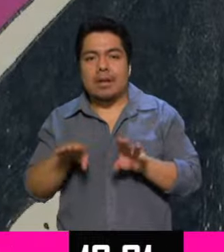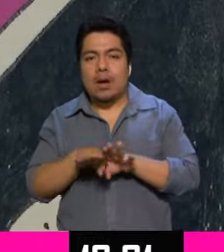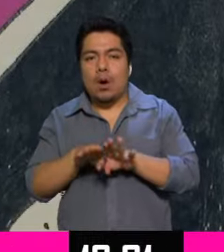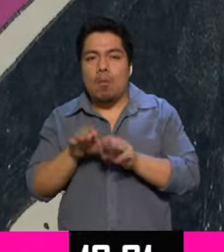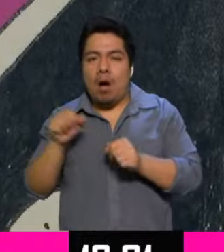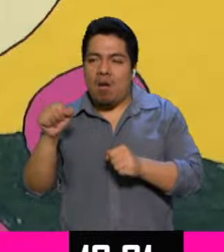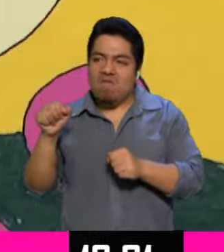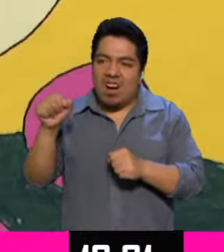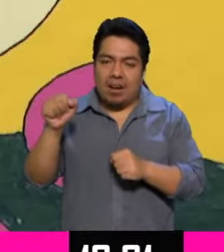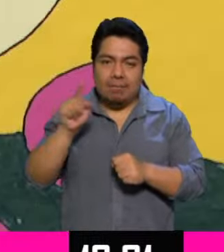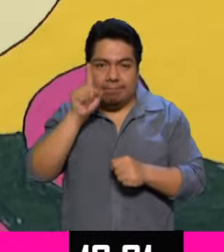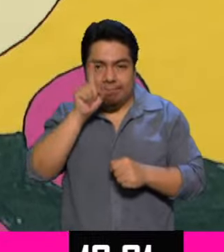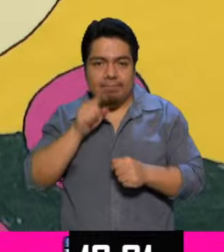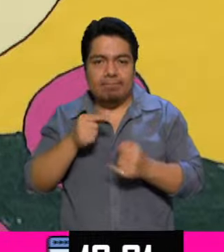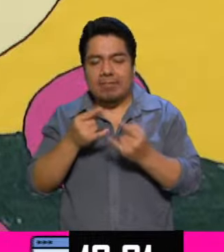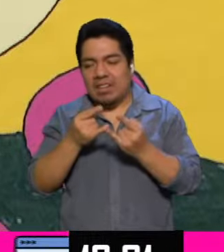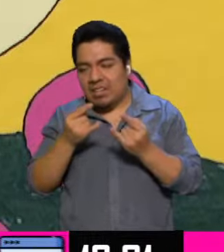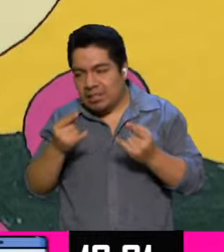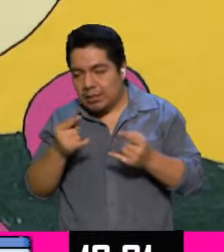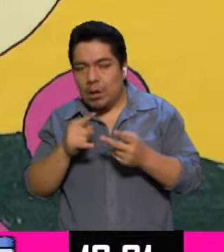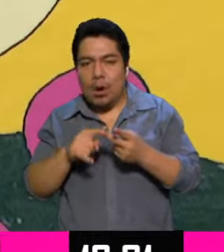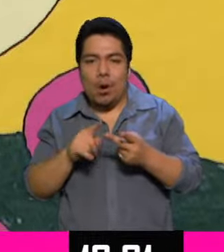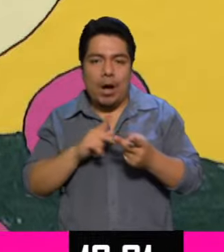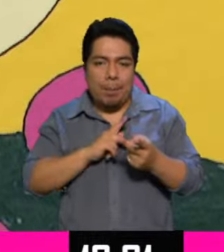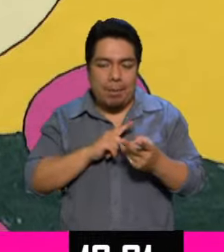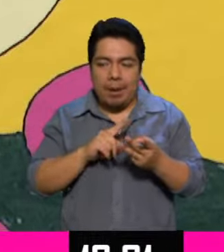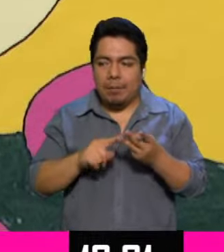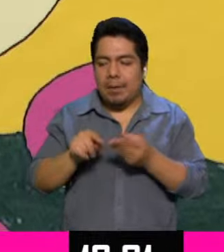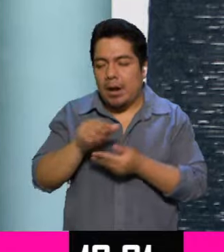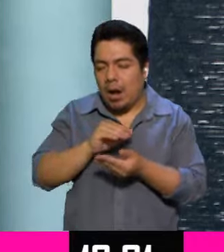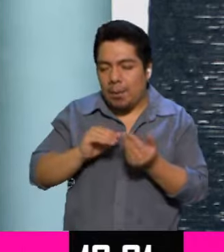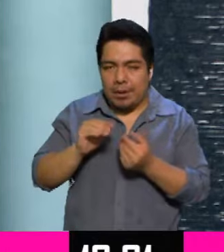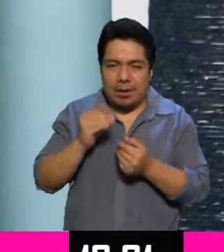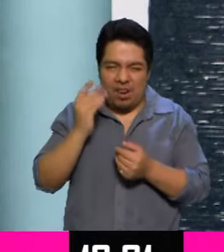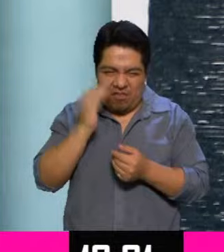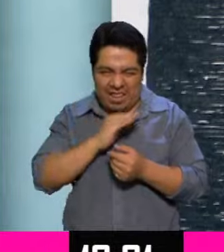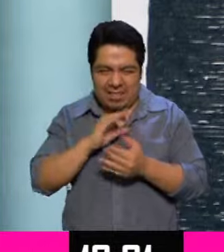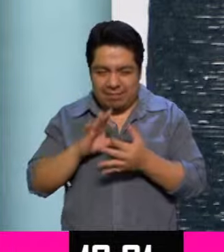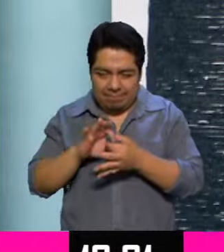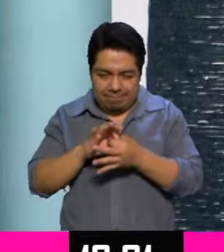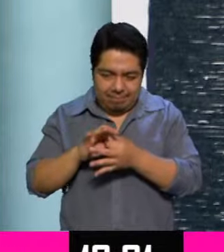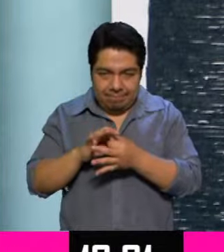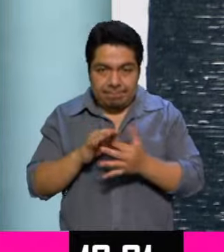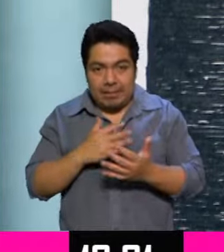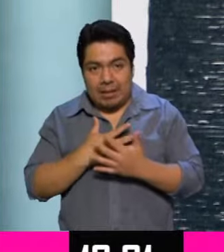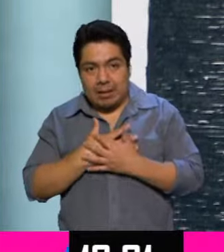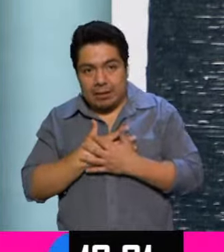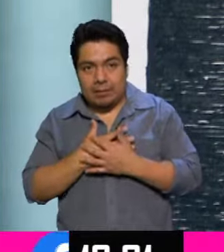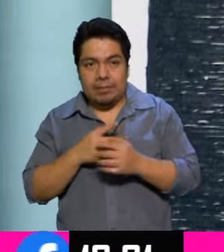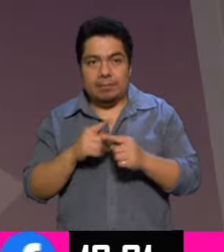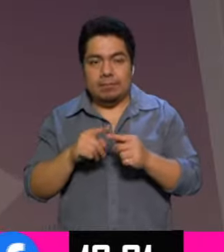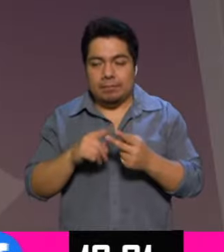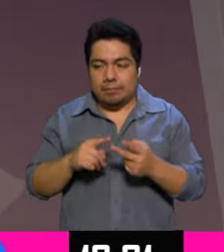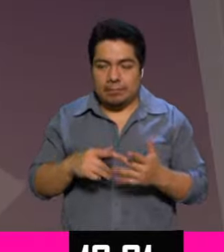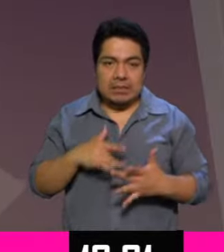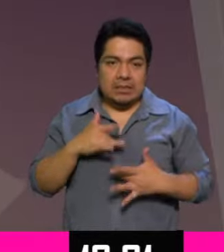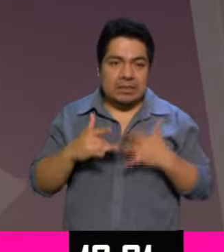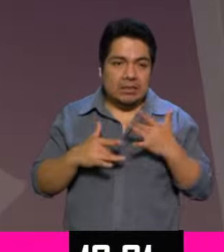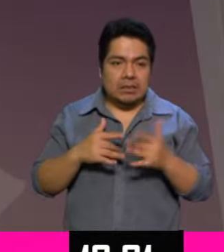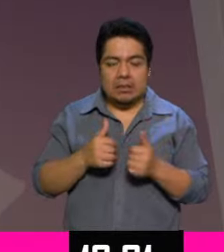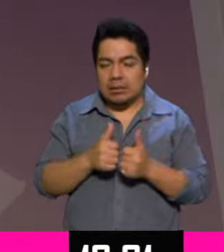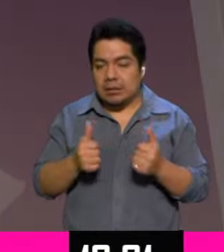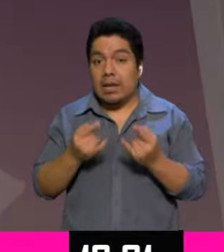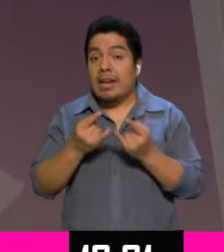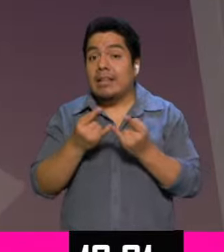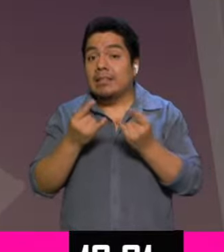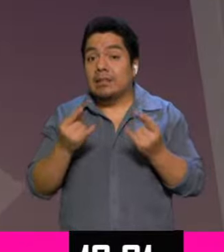feminista a través de anécdotas personales mezcladas con ficción. Expresa sus afectos y desafectos a través de las historias